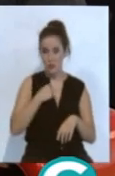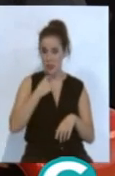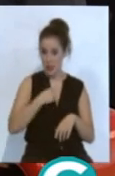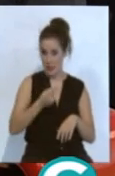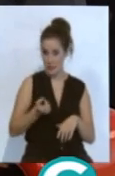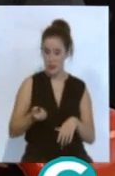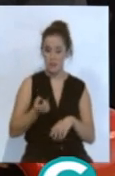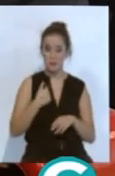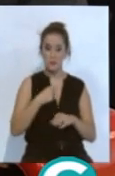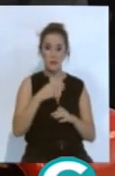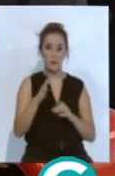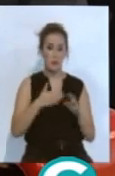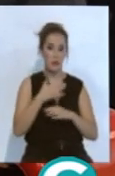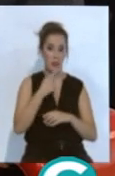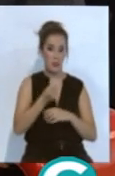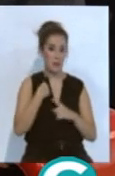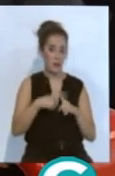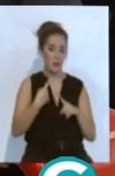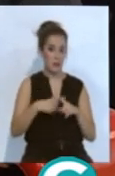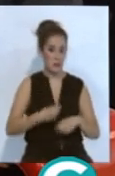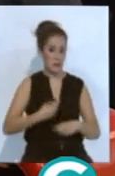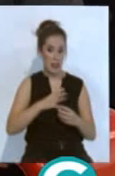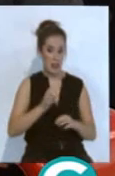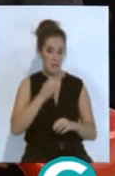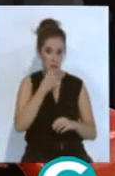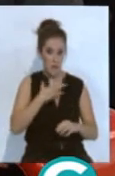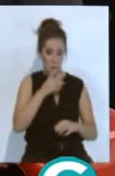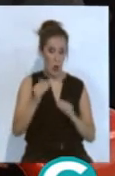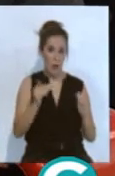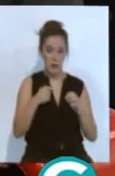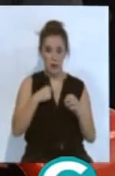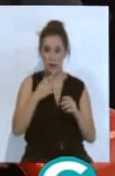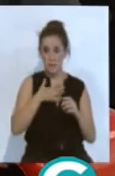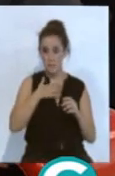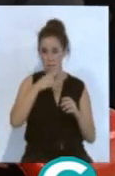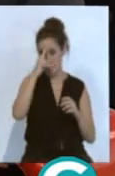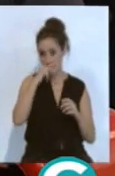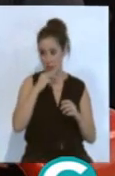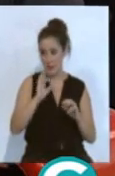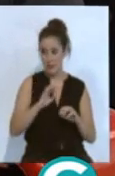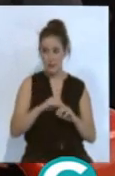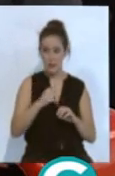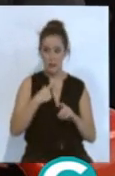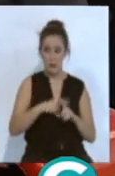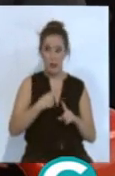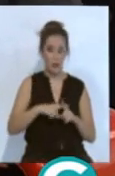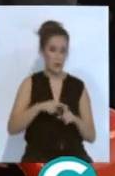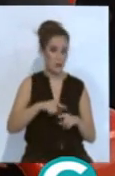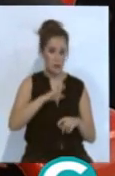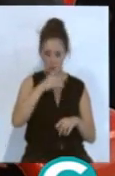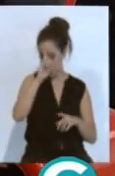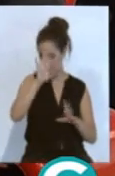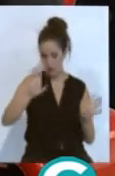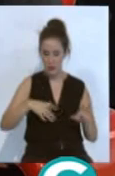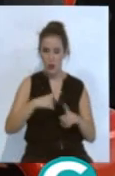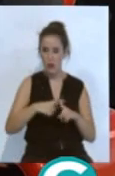él, y fueron que hicieron una cosa que no le salió muy bien, porque esa época le cogió mi padre tontín. Se acababa una cosa muy rara, se vestía de moco,